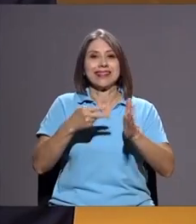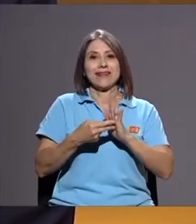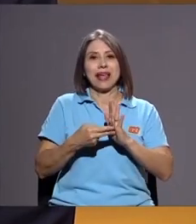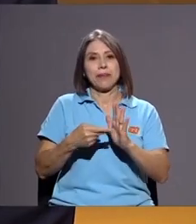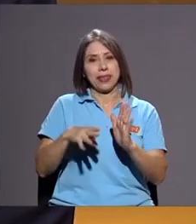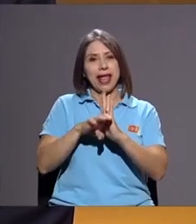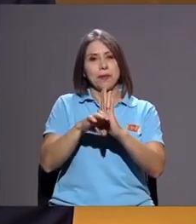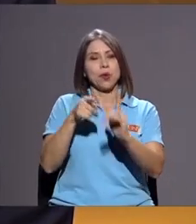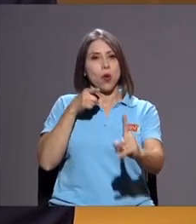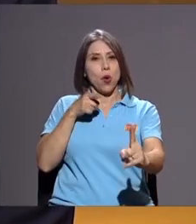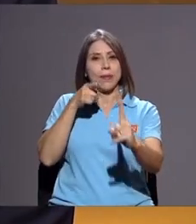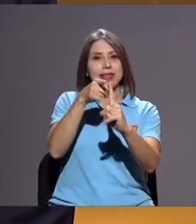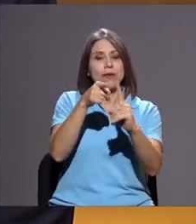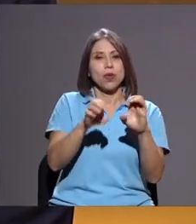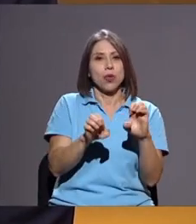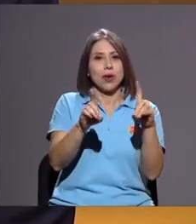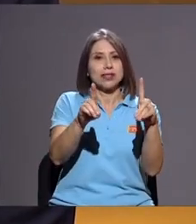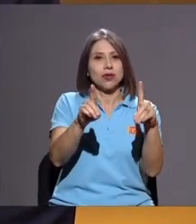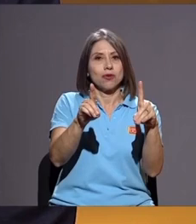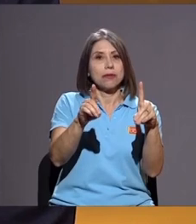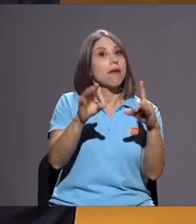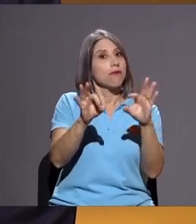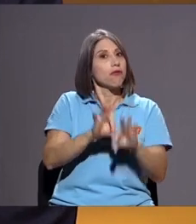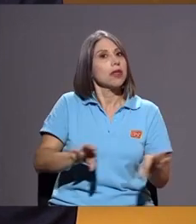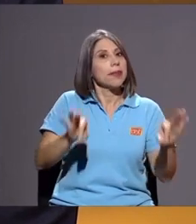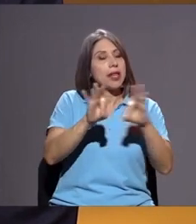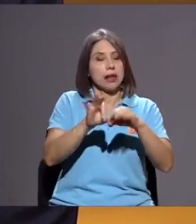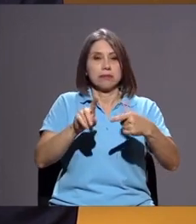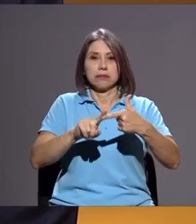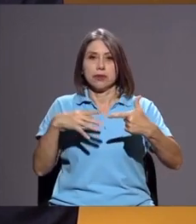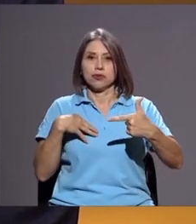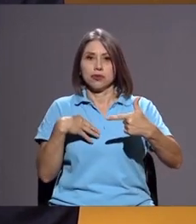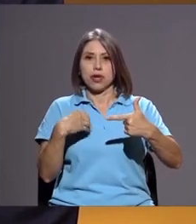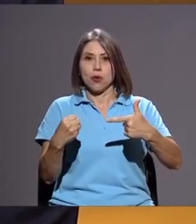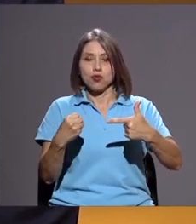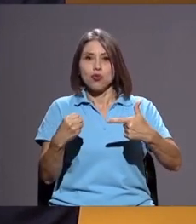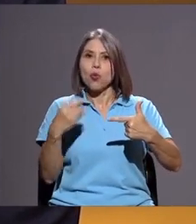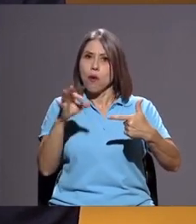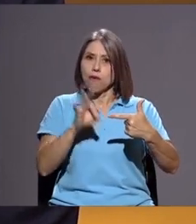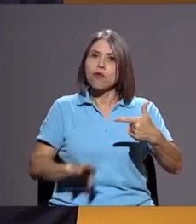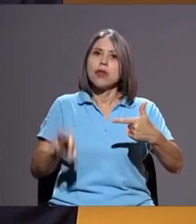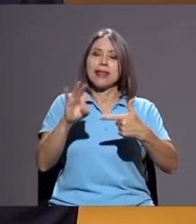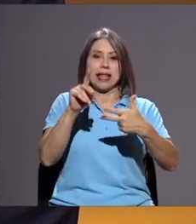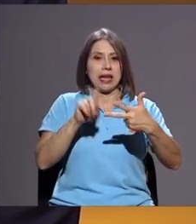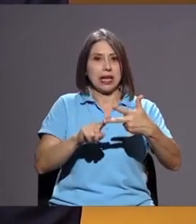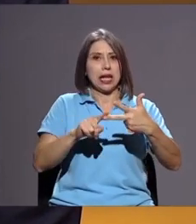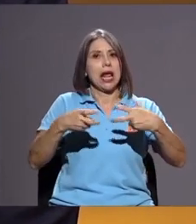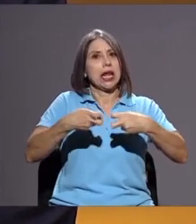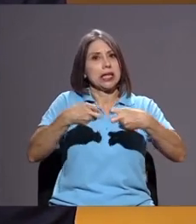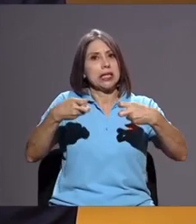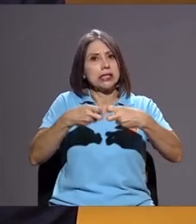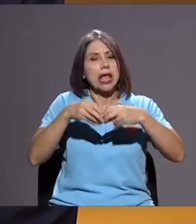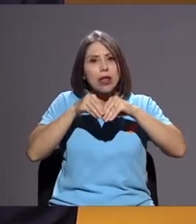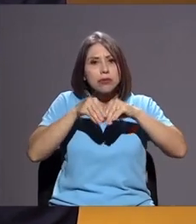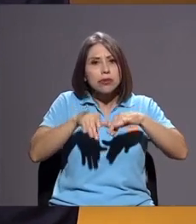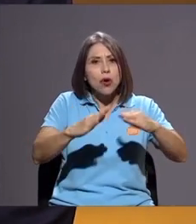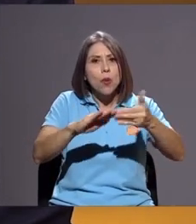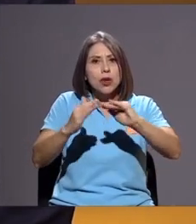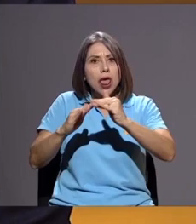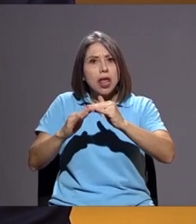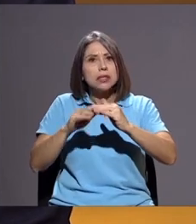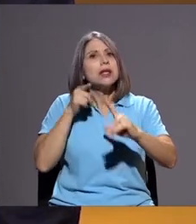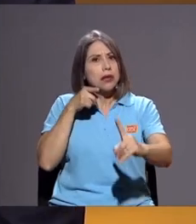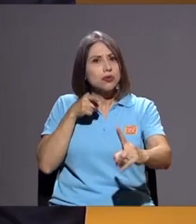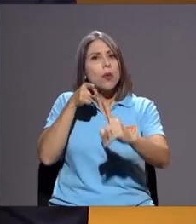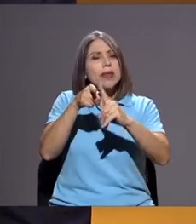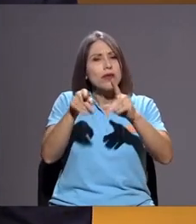de educación es un objetivo fundamental el objetivo de salud es un objetivo fundamental el objetivo de tener electricidad en las comunidades es un objetivo fundamental